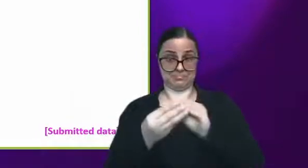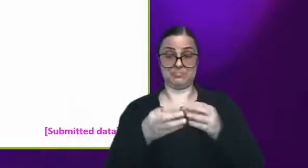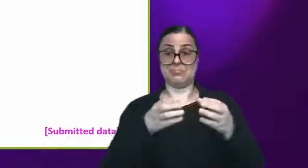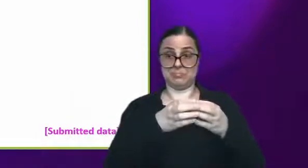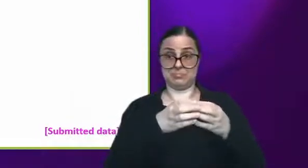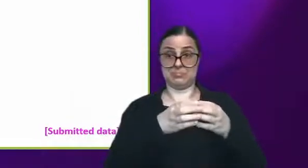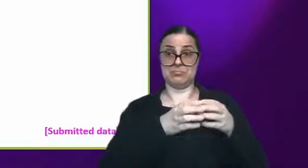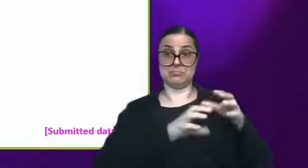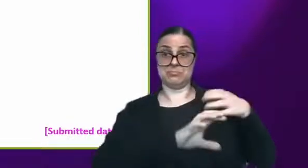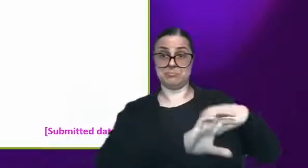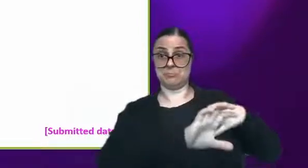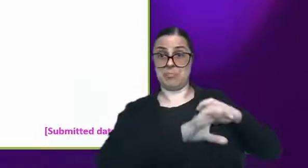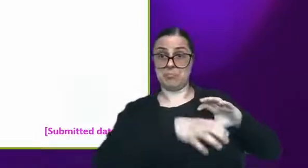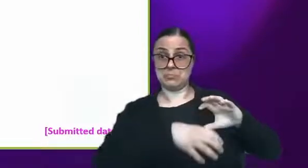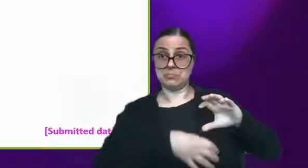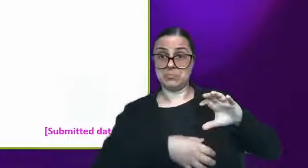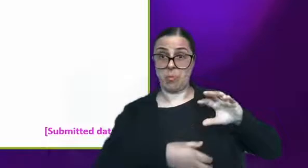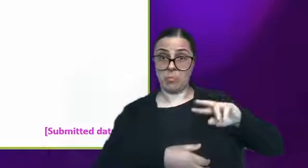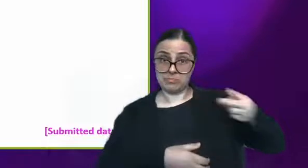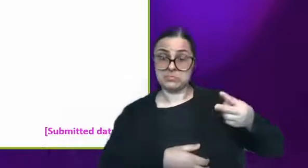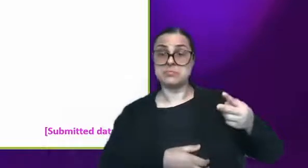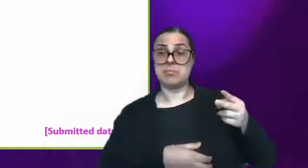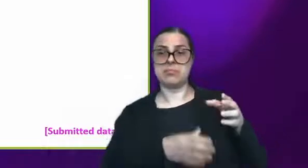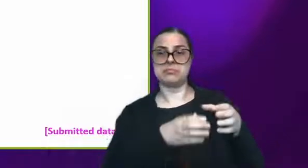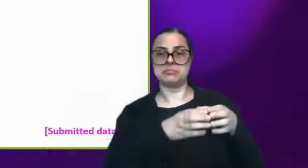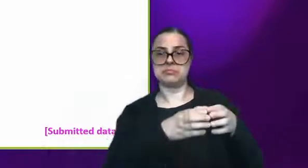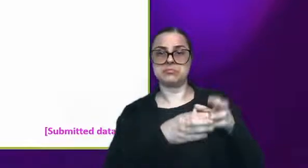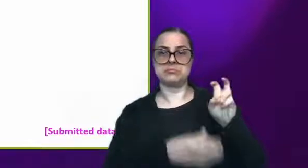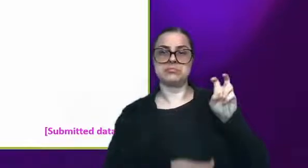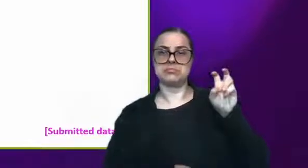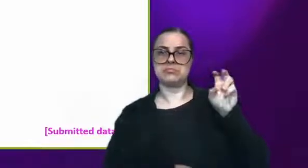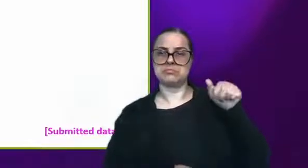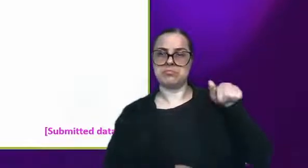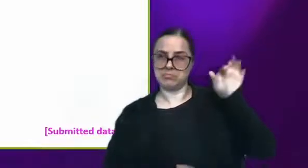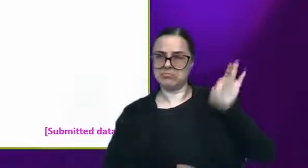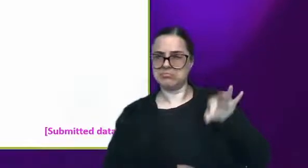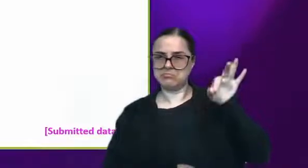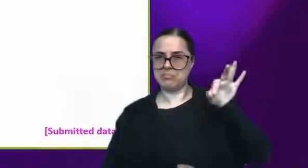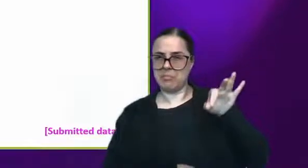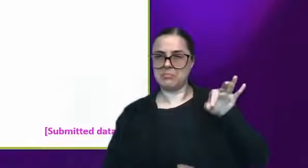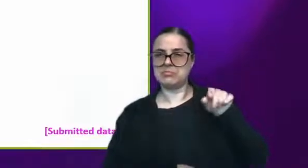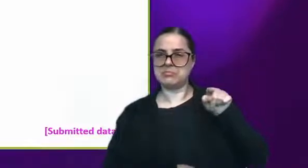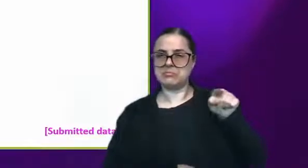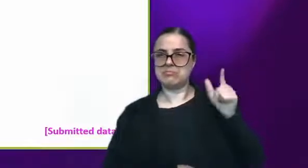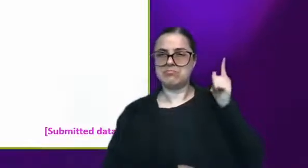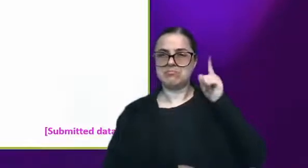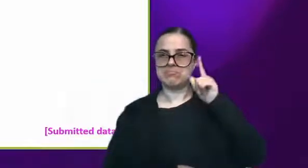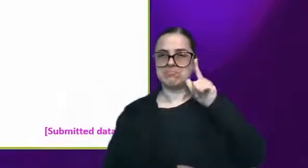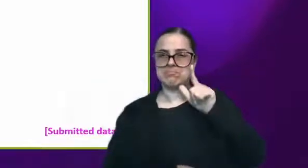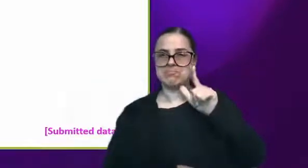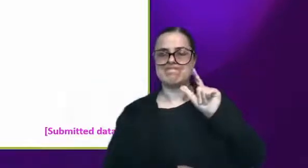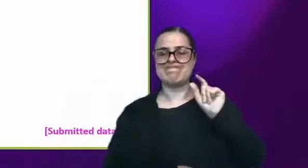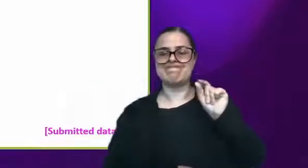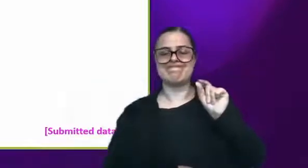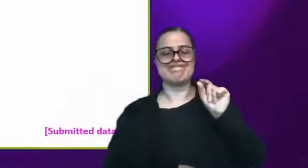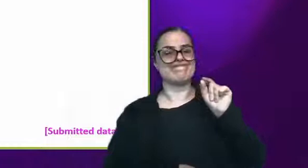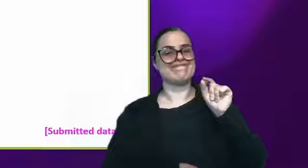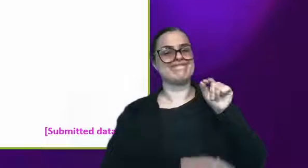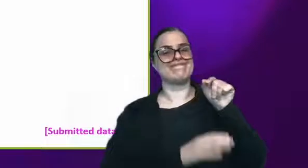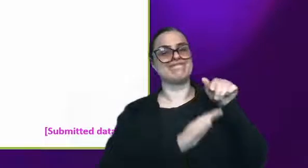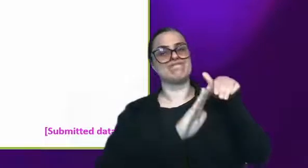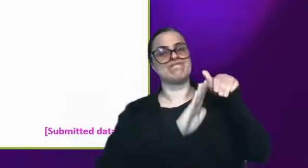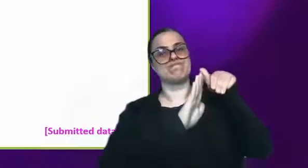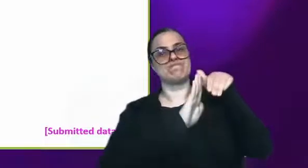57%, digamos, tuvieron recaída, el 72% de pacientes en el grupo